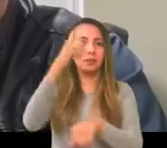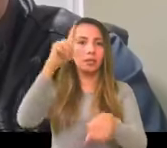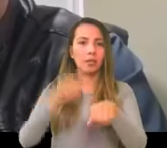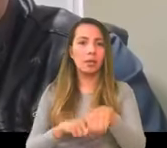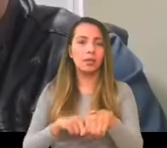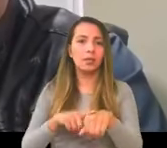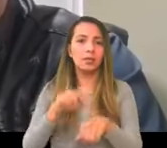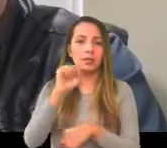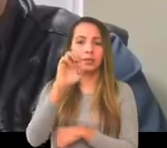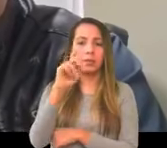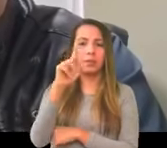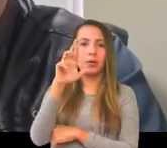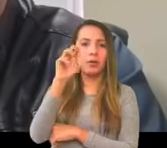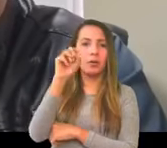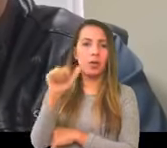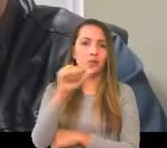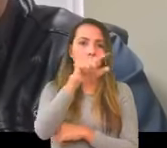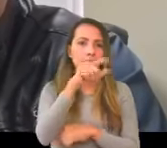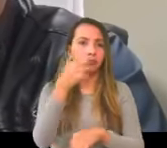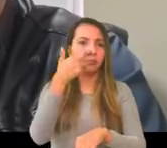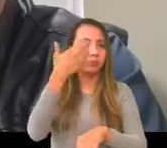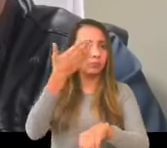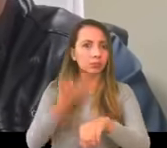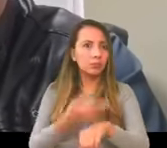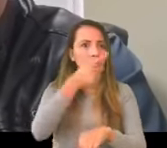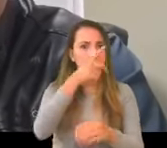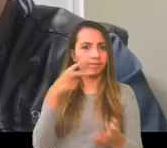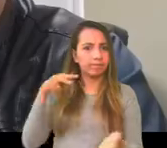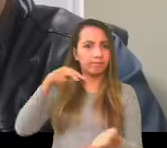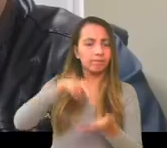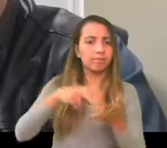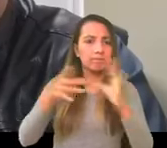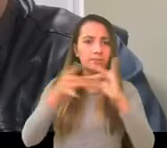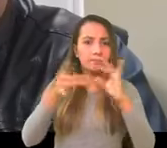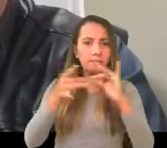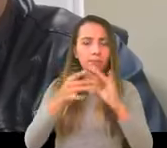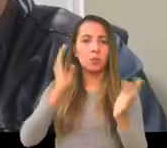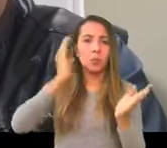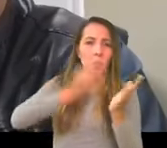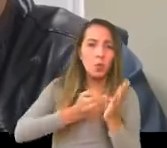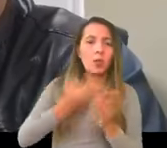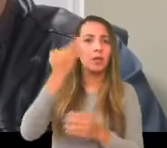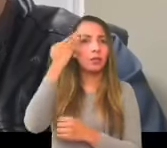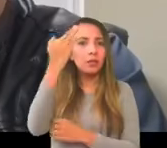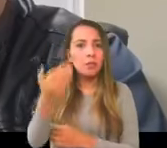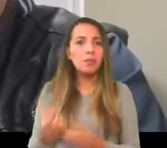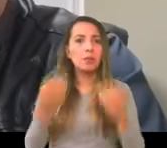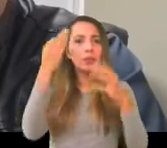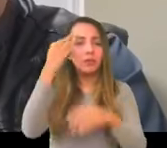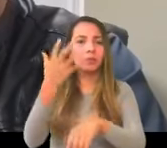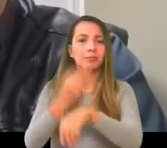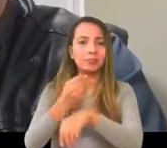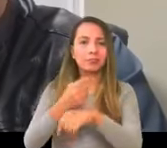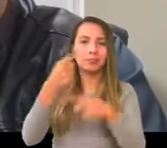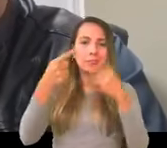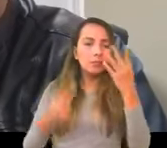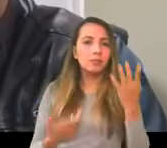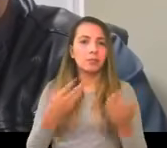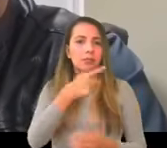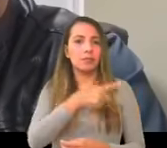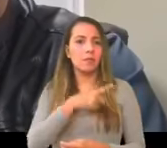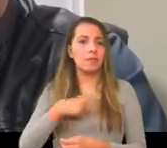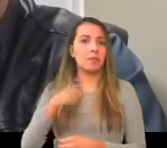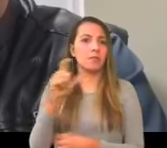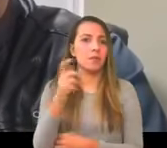detalle lo que mis compañeros han dicho con la penalización, los tiempos? Y, por ejemplo, aquí me están hablando